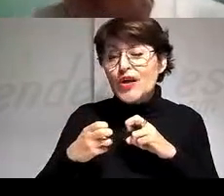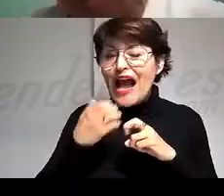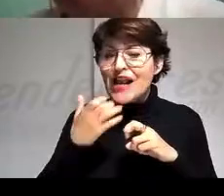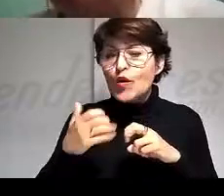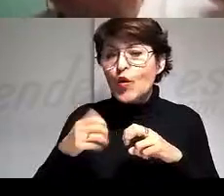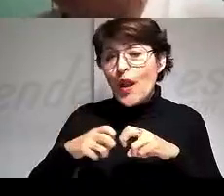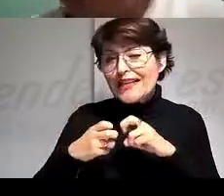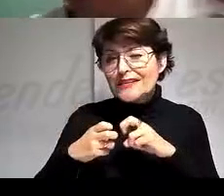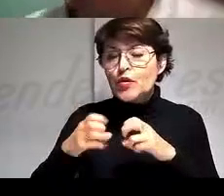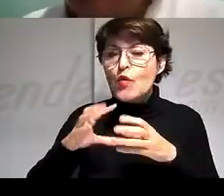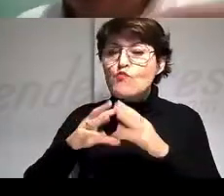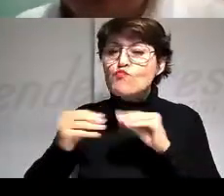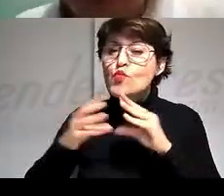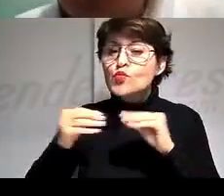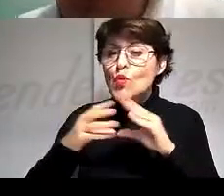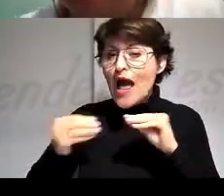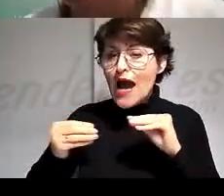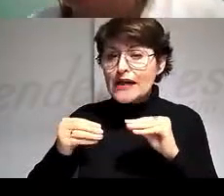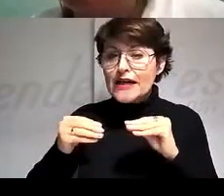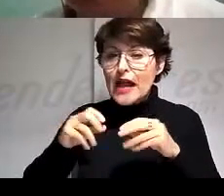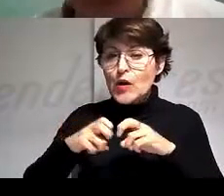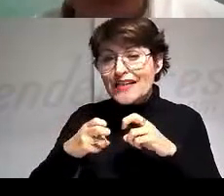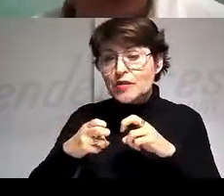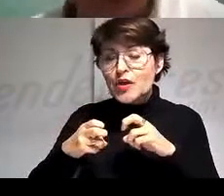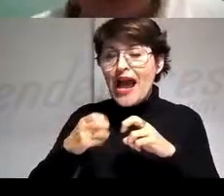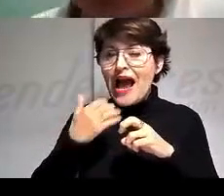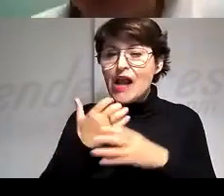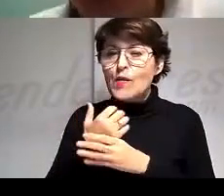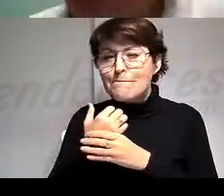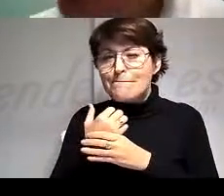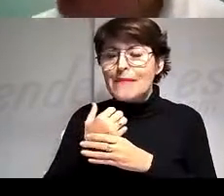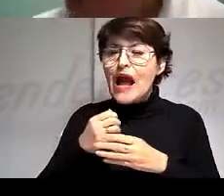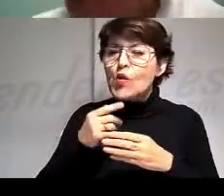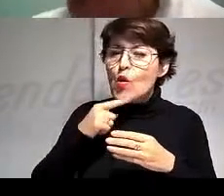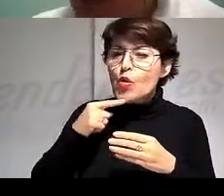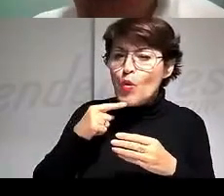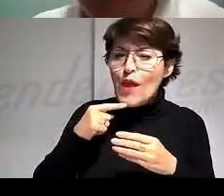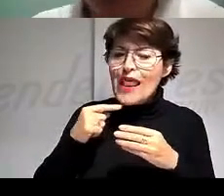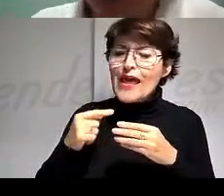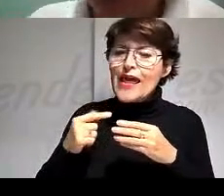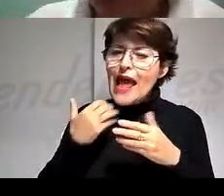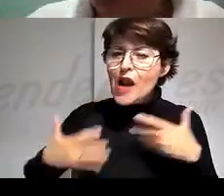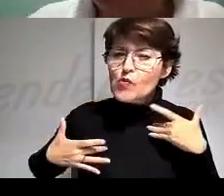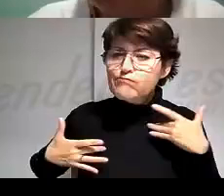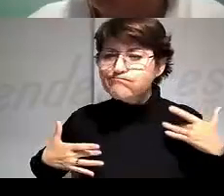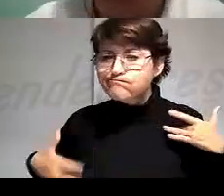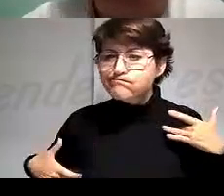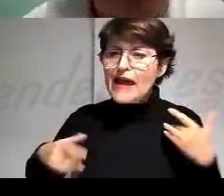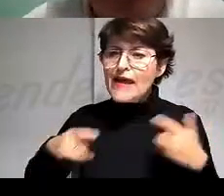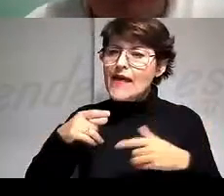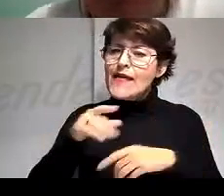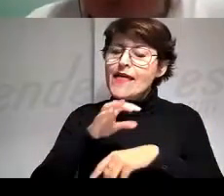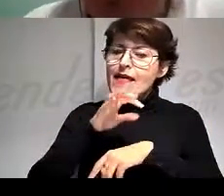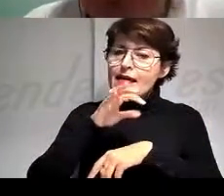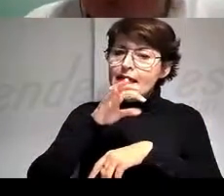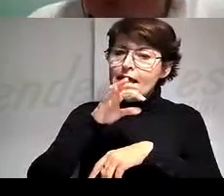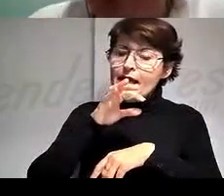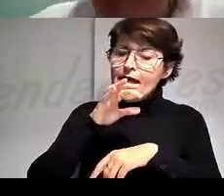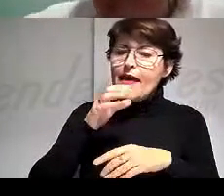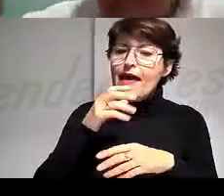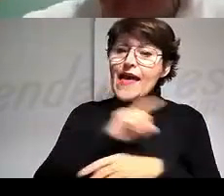cosa son las lesiones musculares sintomáticas, las que nos pueden dar más problemas, ¿no? Pero cualquier músculo que ha hecho ejercicio va a haber alguna